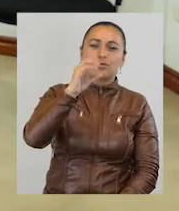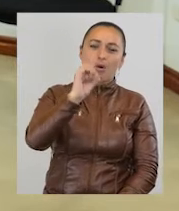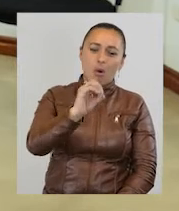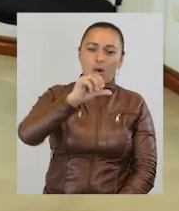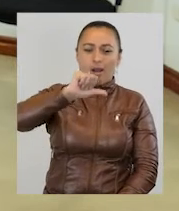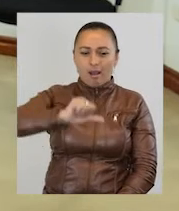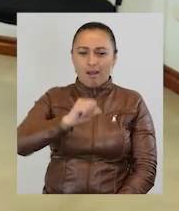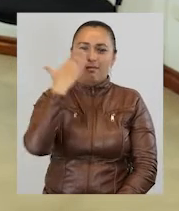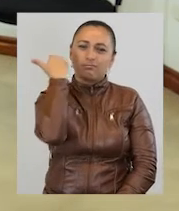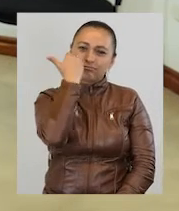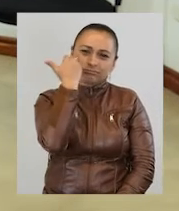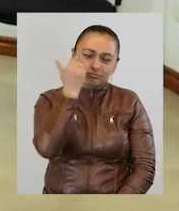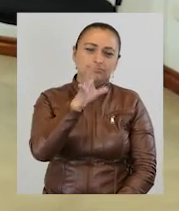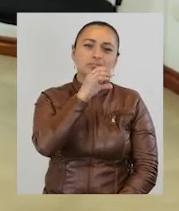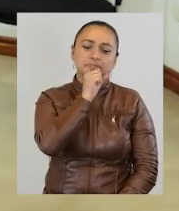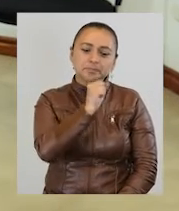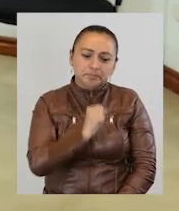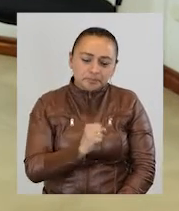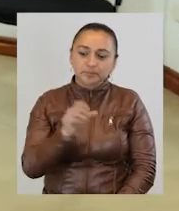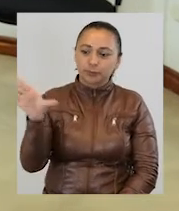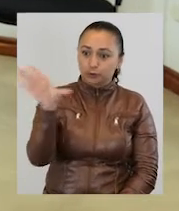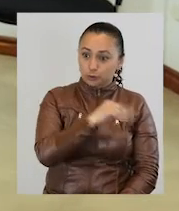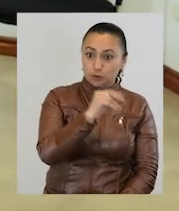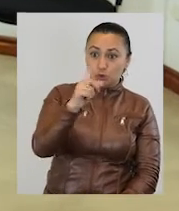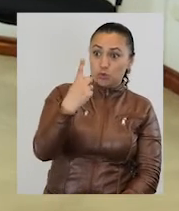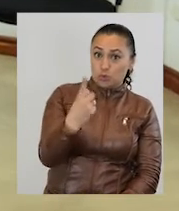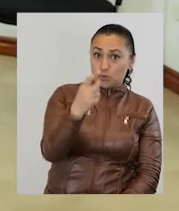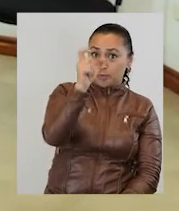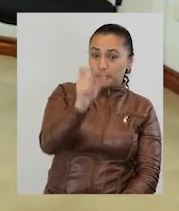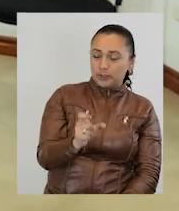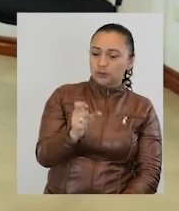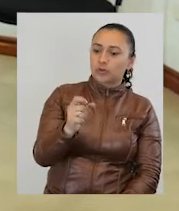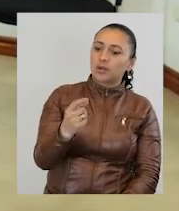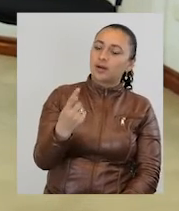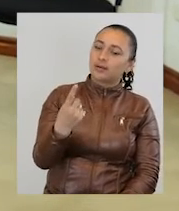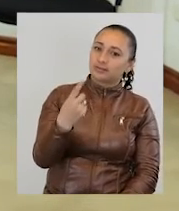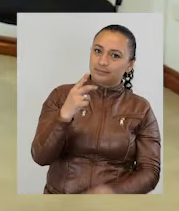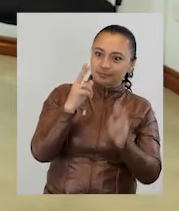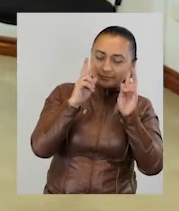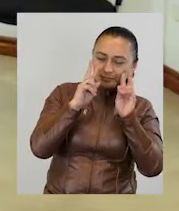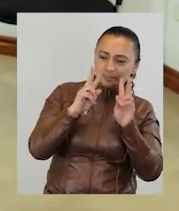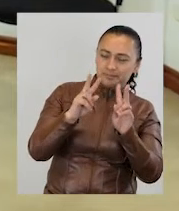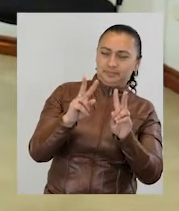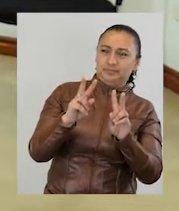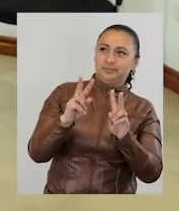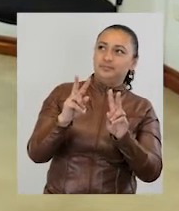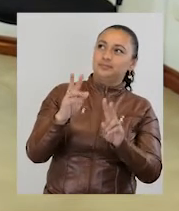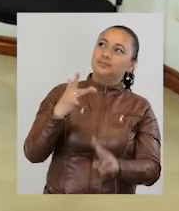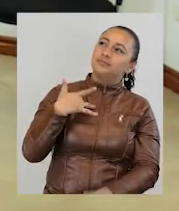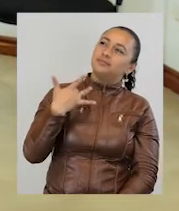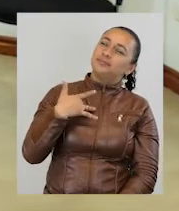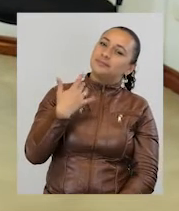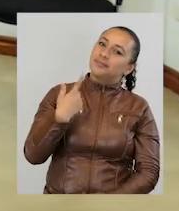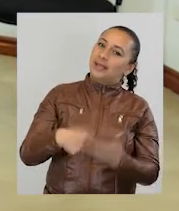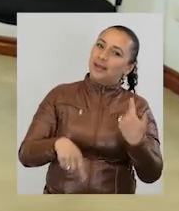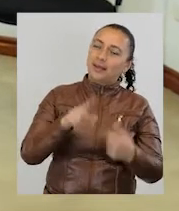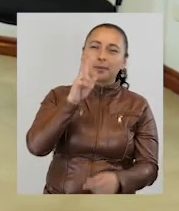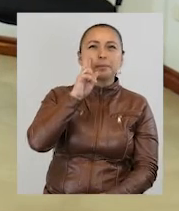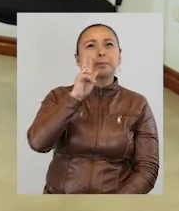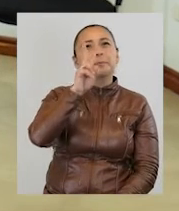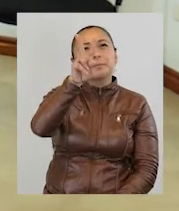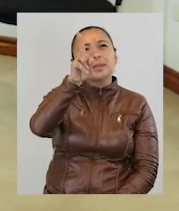niña, mujer, ancianos. Uno de los participantes me hace notar.